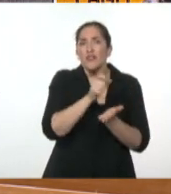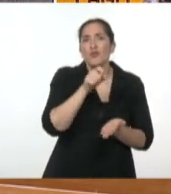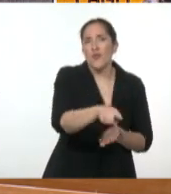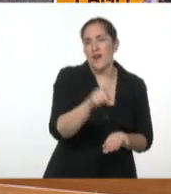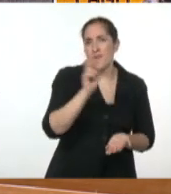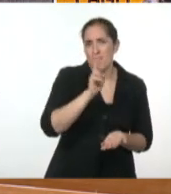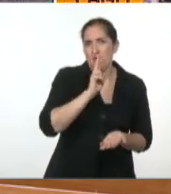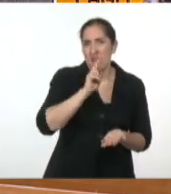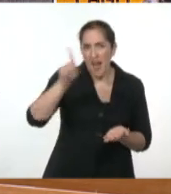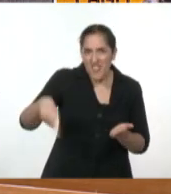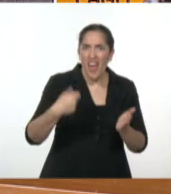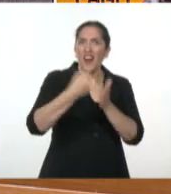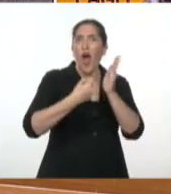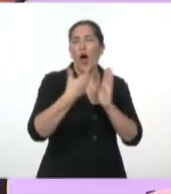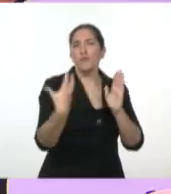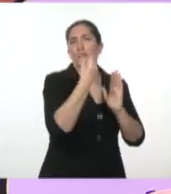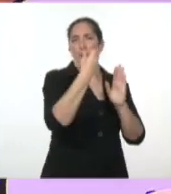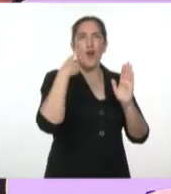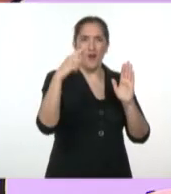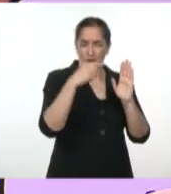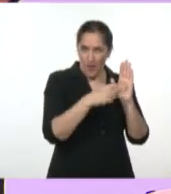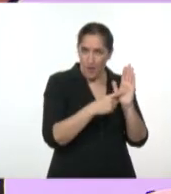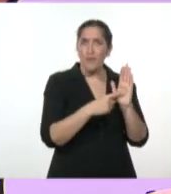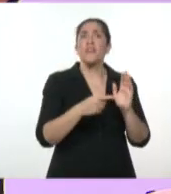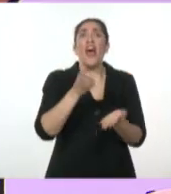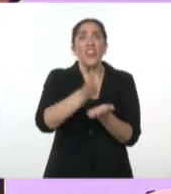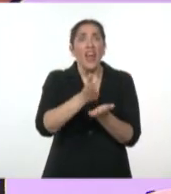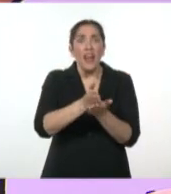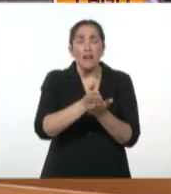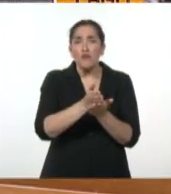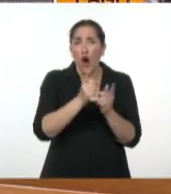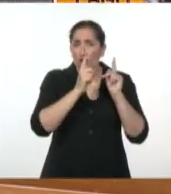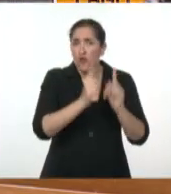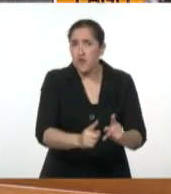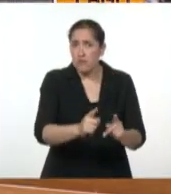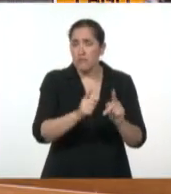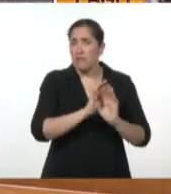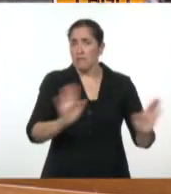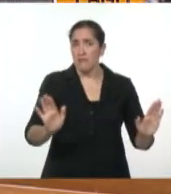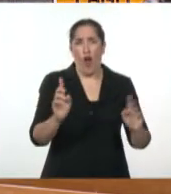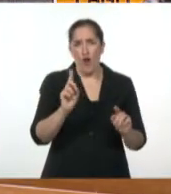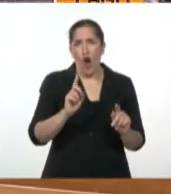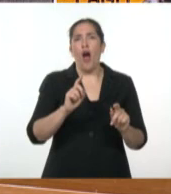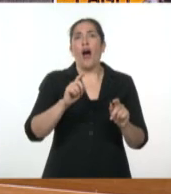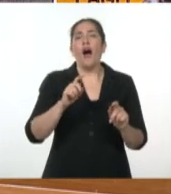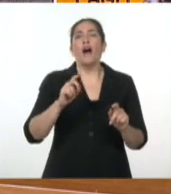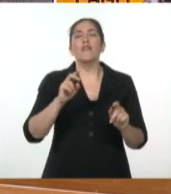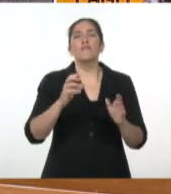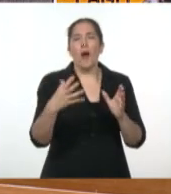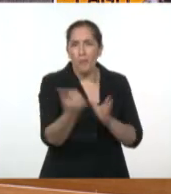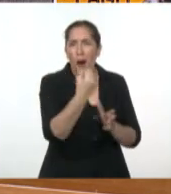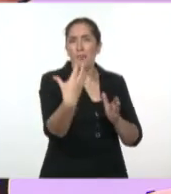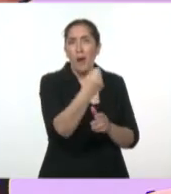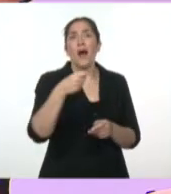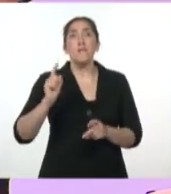mujeres. Pensamos que los derechos no son estáticos, ¿no? Que se fueron ampliando. En ese sentido, la mujer fue ganando terreno por su